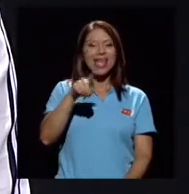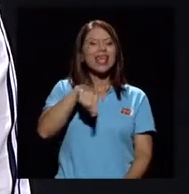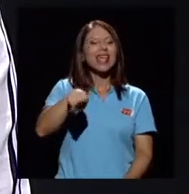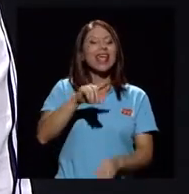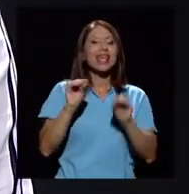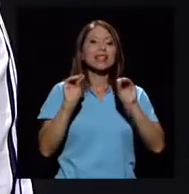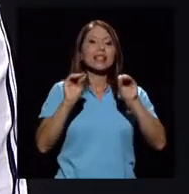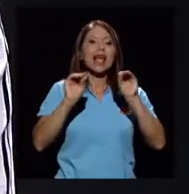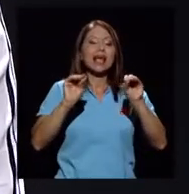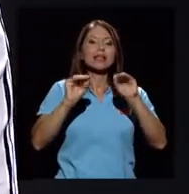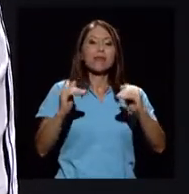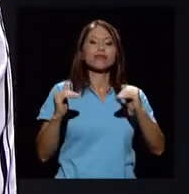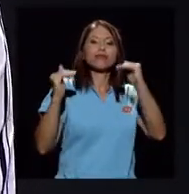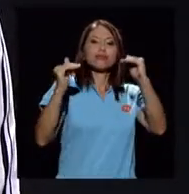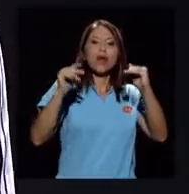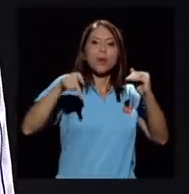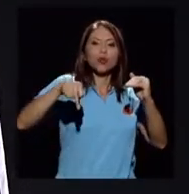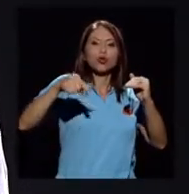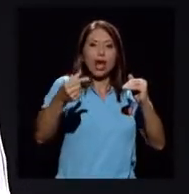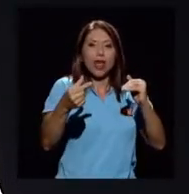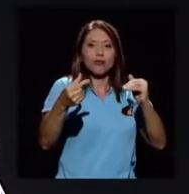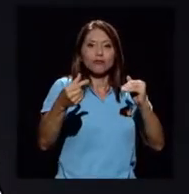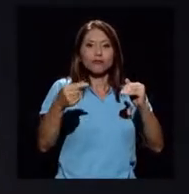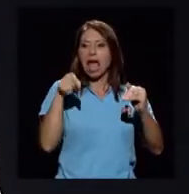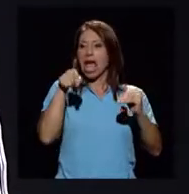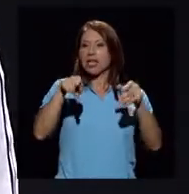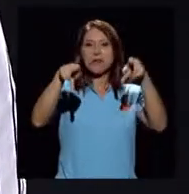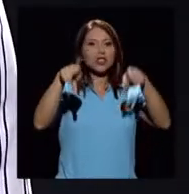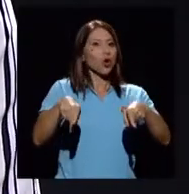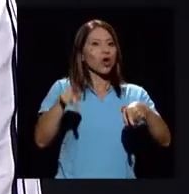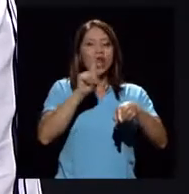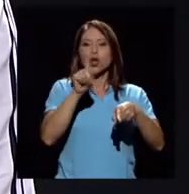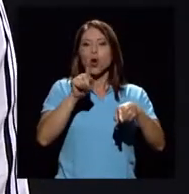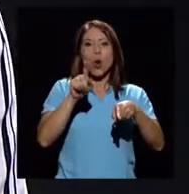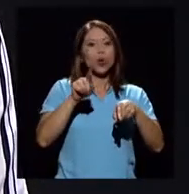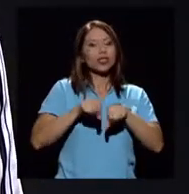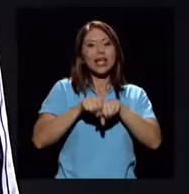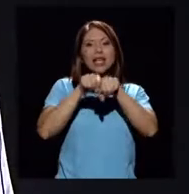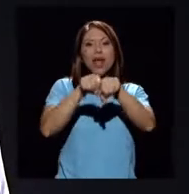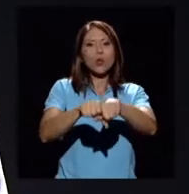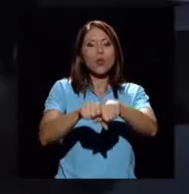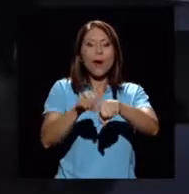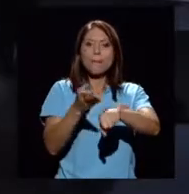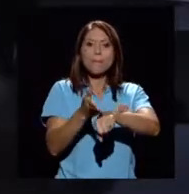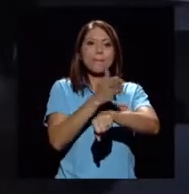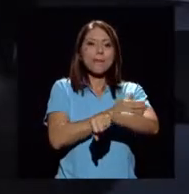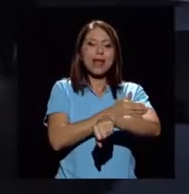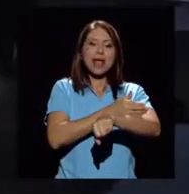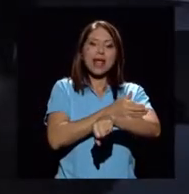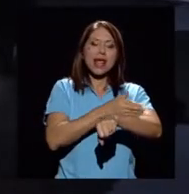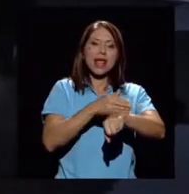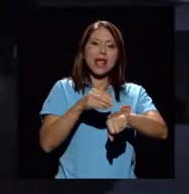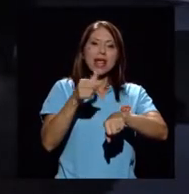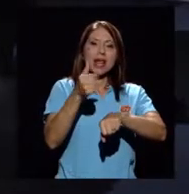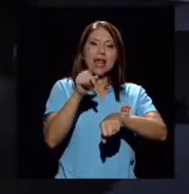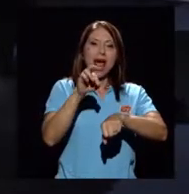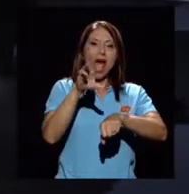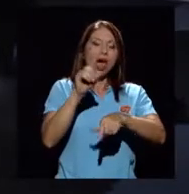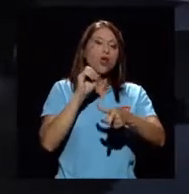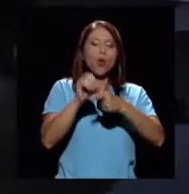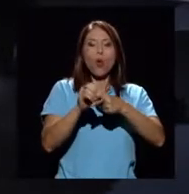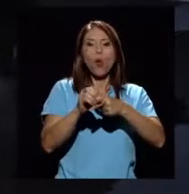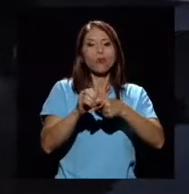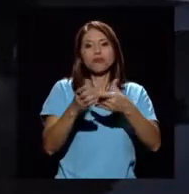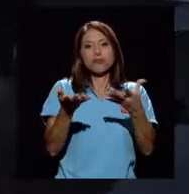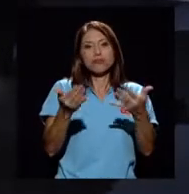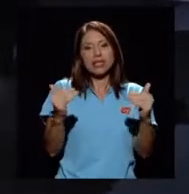sea, no hay nadie graduándose como agrónomo o en una carrera de pregrado. Sí, una de las cosas